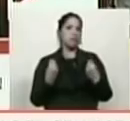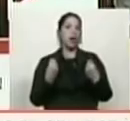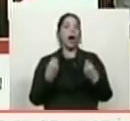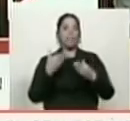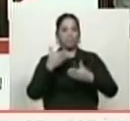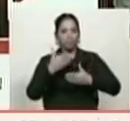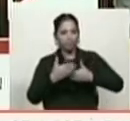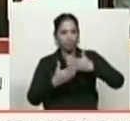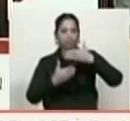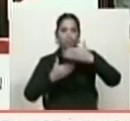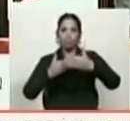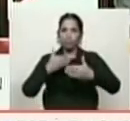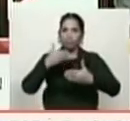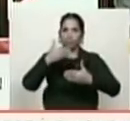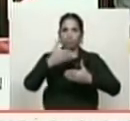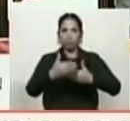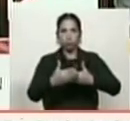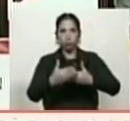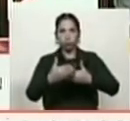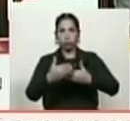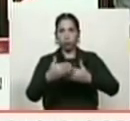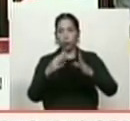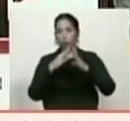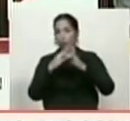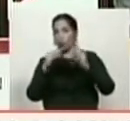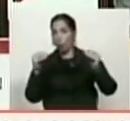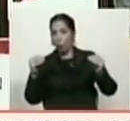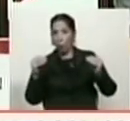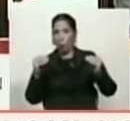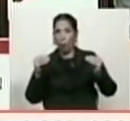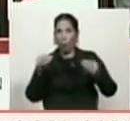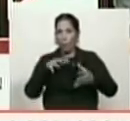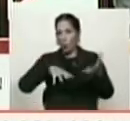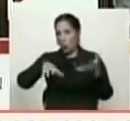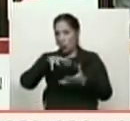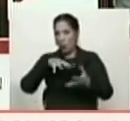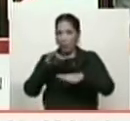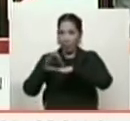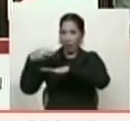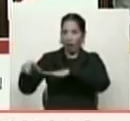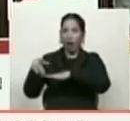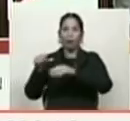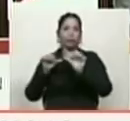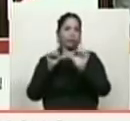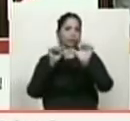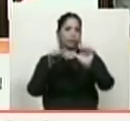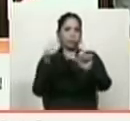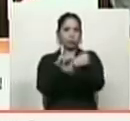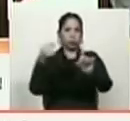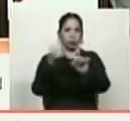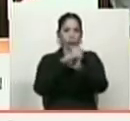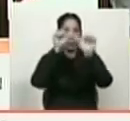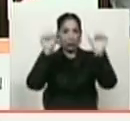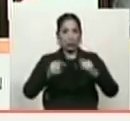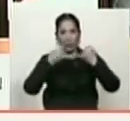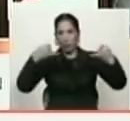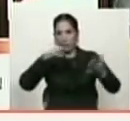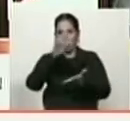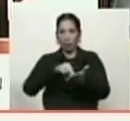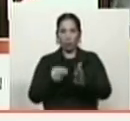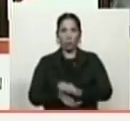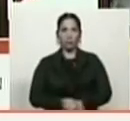paulatina, desactivando todas las minas que ellos dejaron para seguir agrediendo el sistema eléctrico